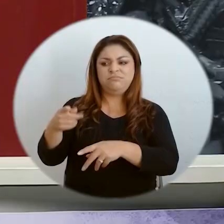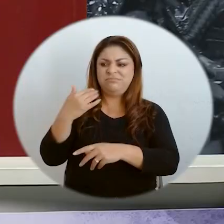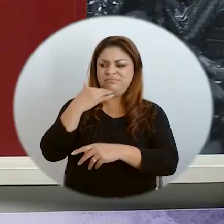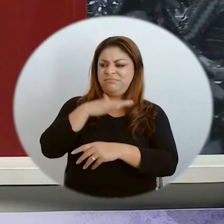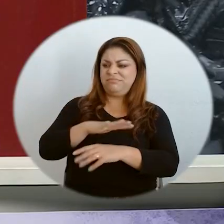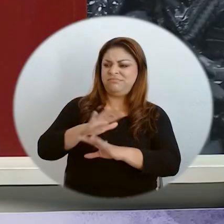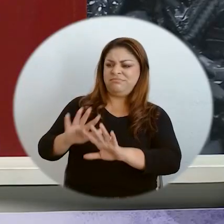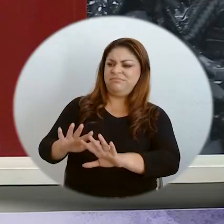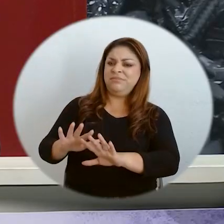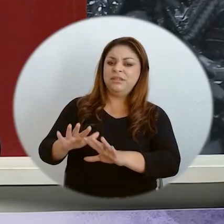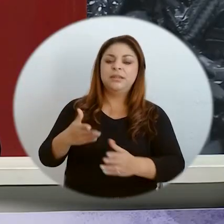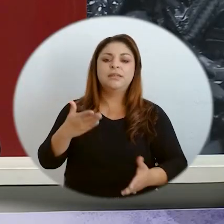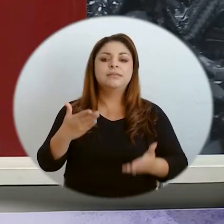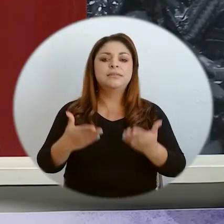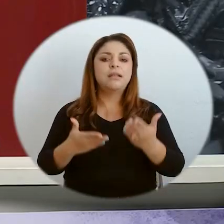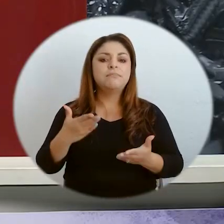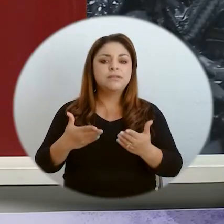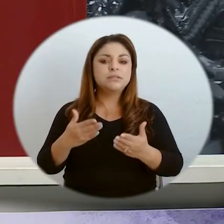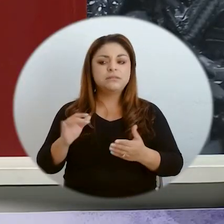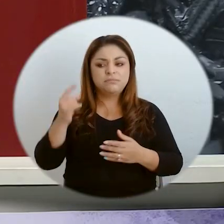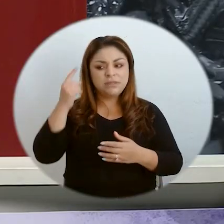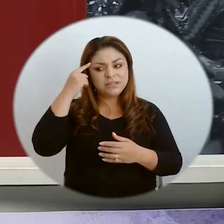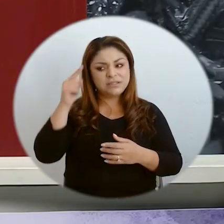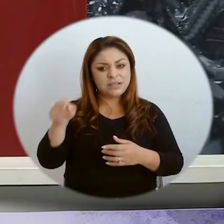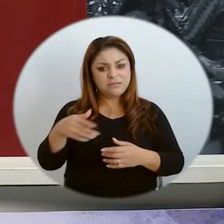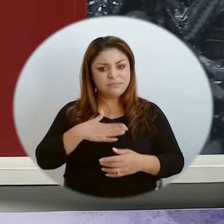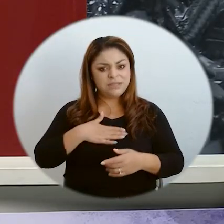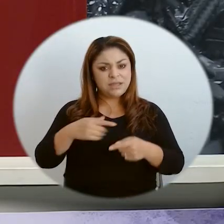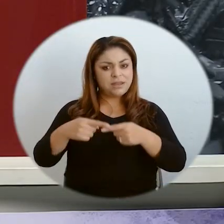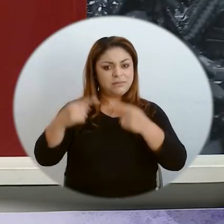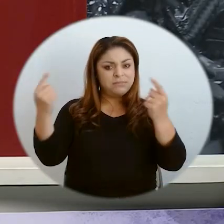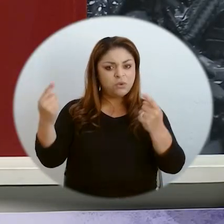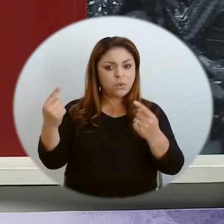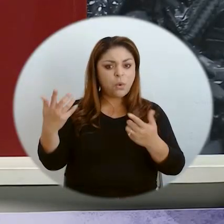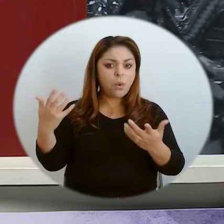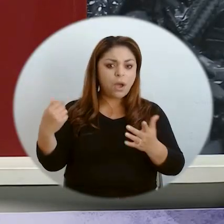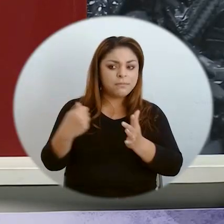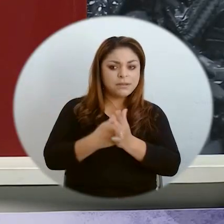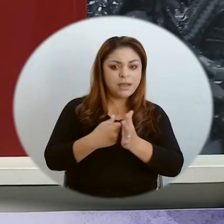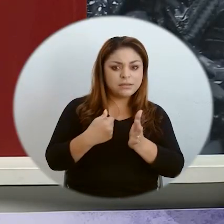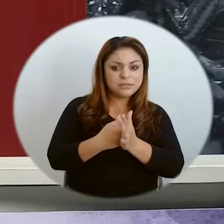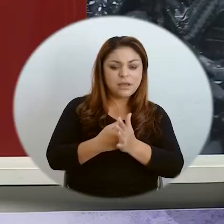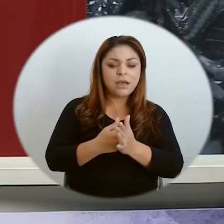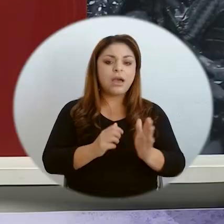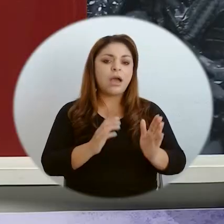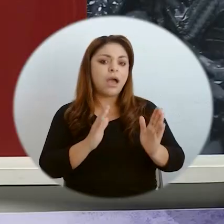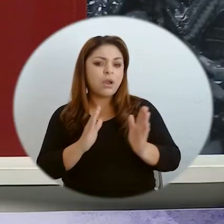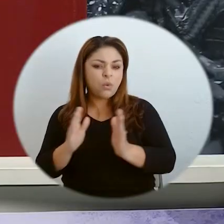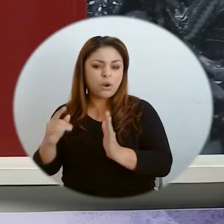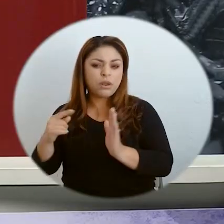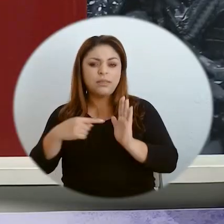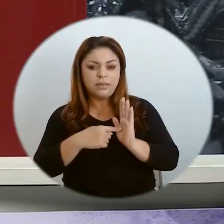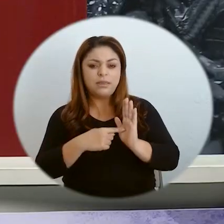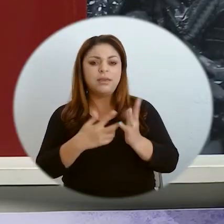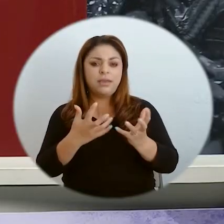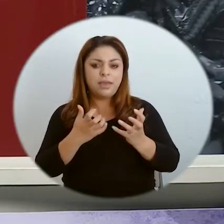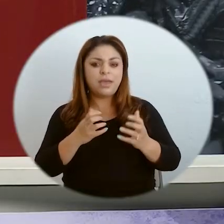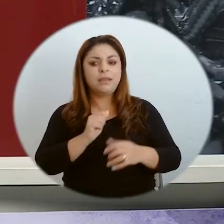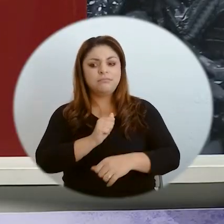es extraño y que puede ser considerado un enemigo o una amenaza a ese orden que se desea